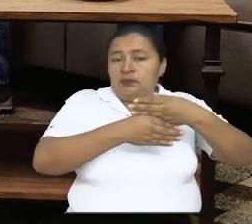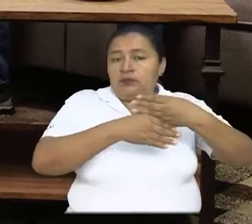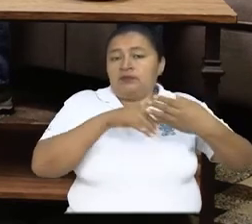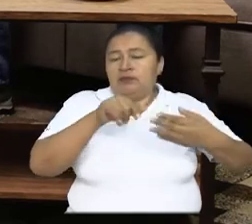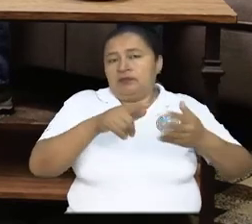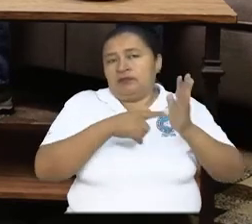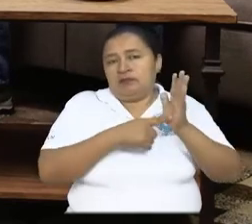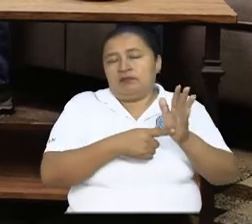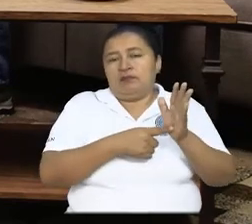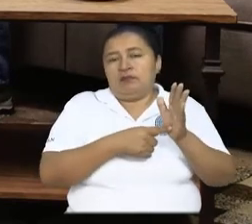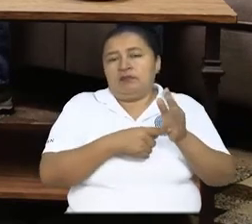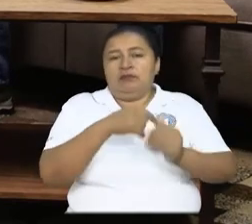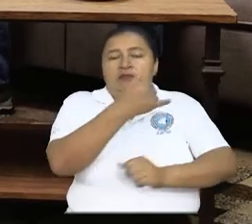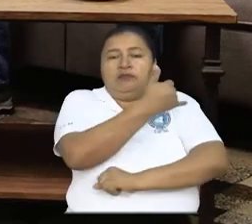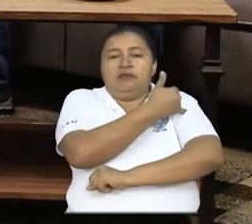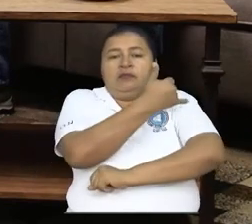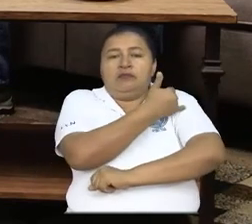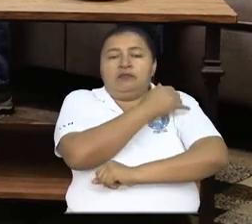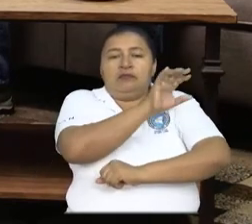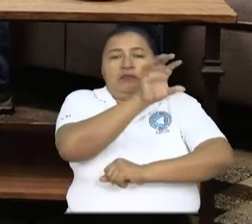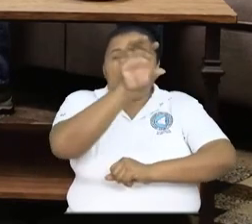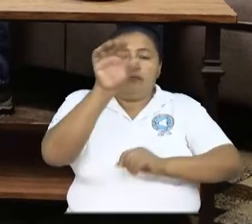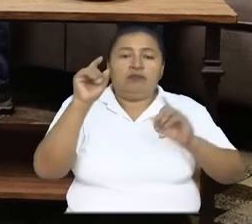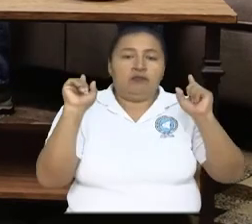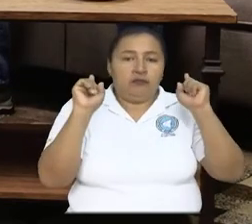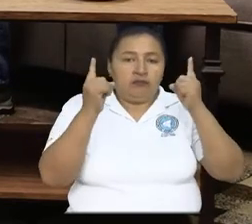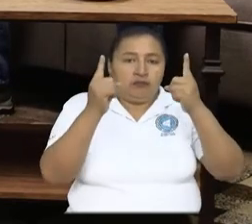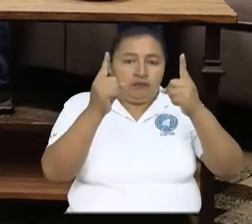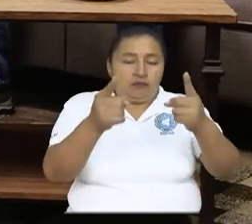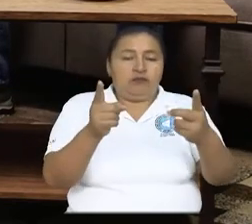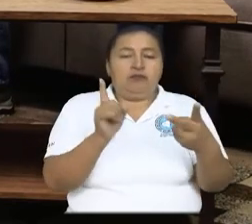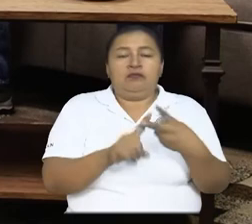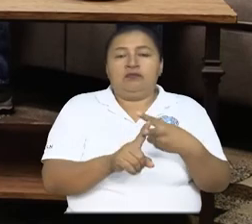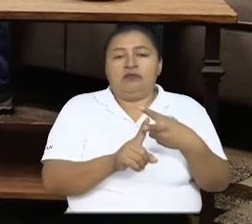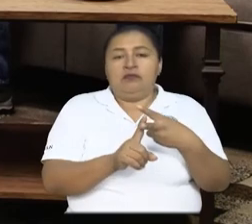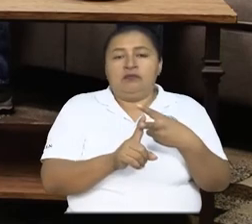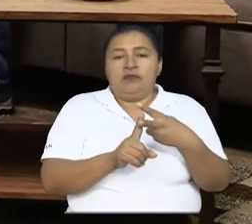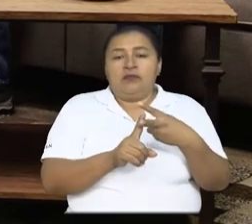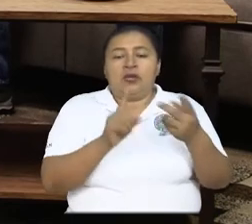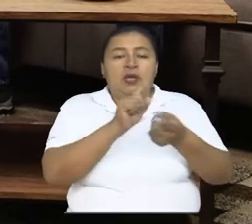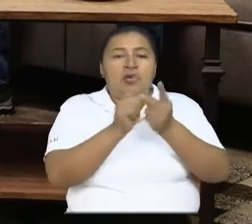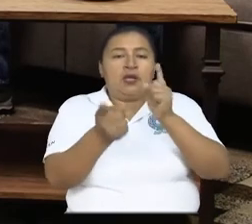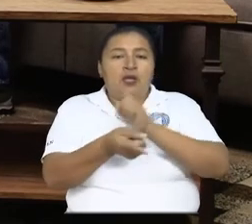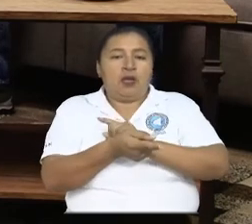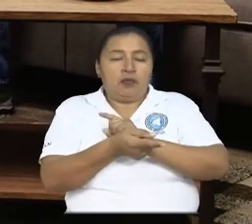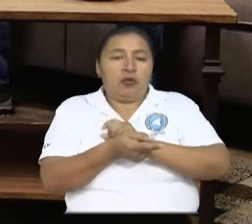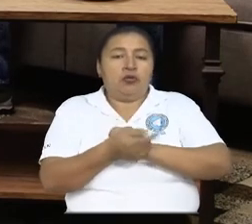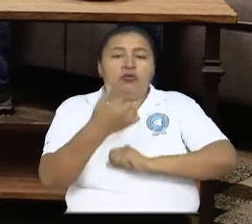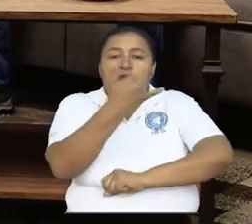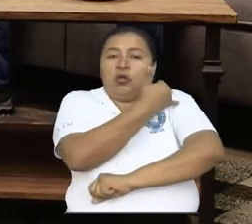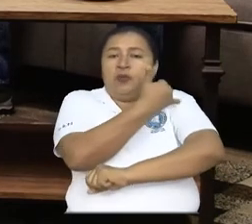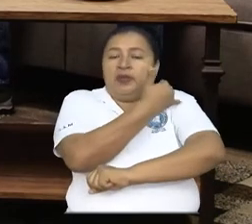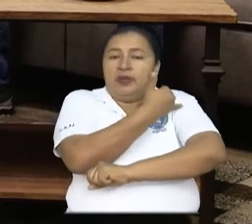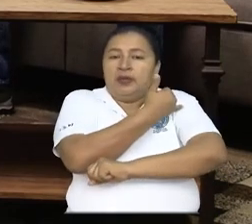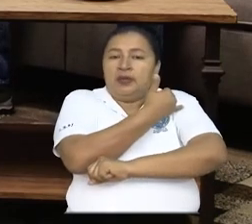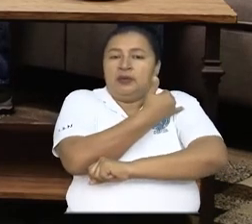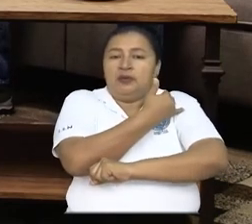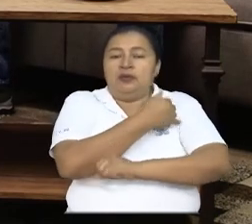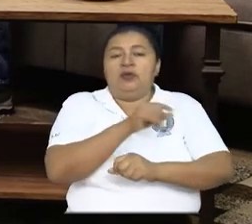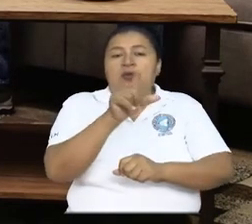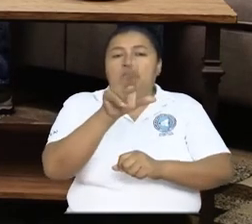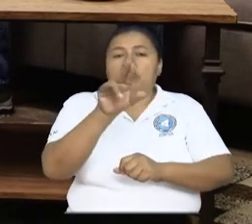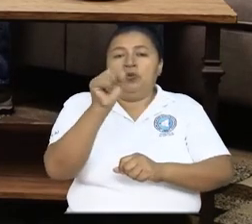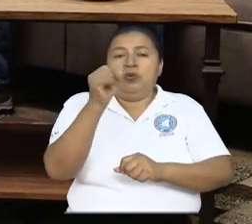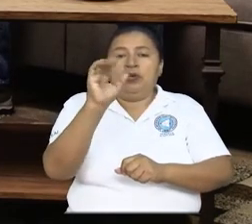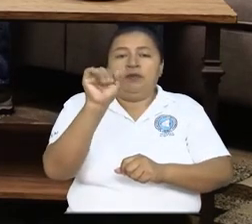por ejemplo está el hospital departamental de chinandega aunque el reemplazo del hospital departamental luis alfonso moncada